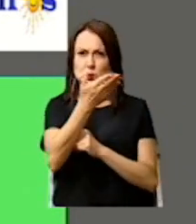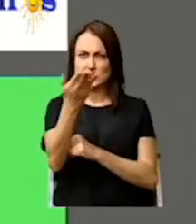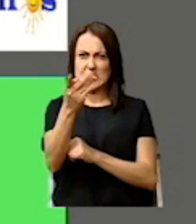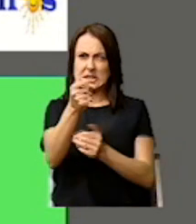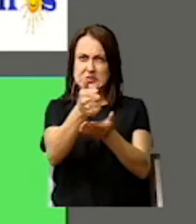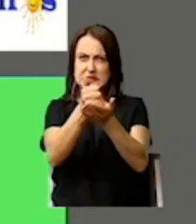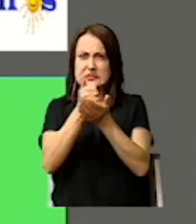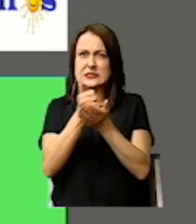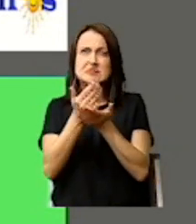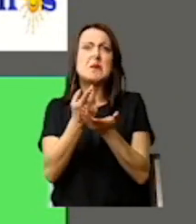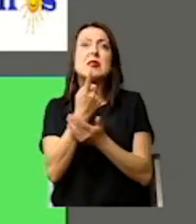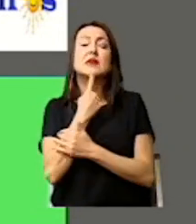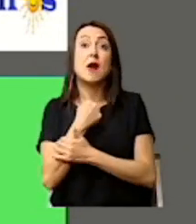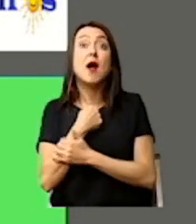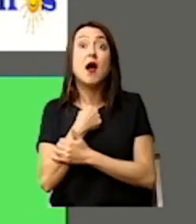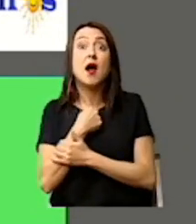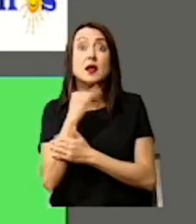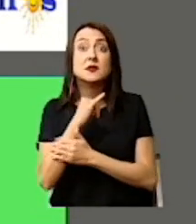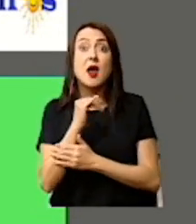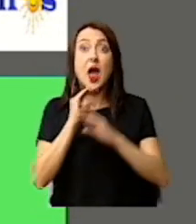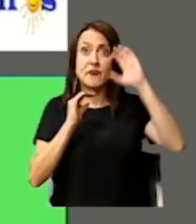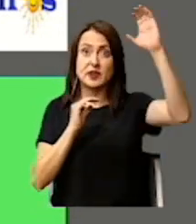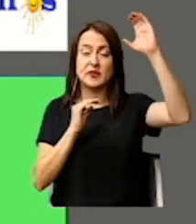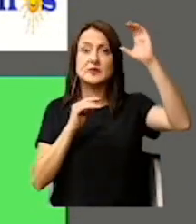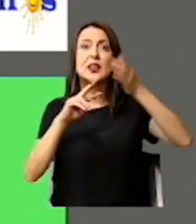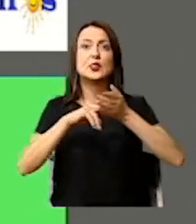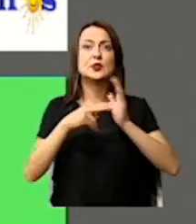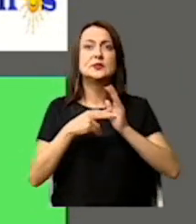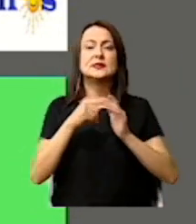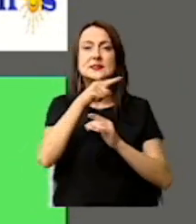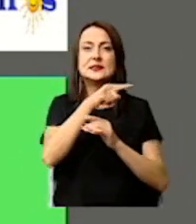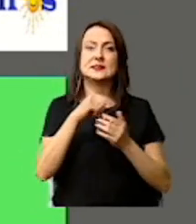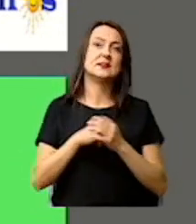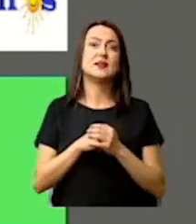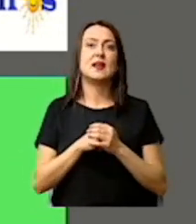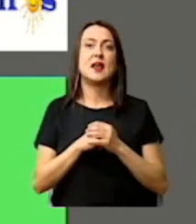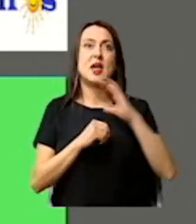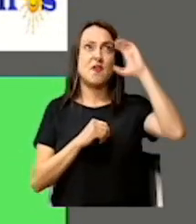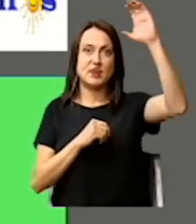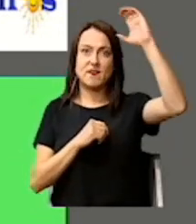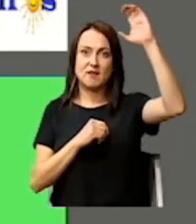dicen? Ajá, el que está arriba. Bueno, escojamos el que está arriba, entonces.